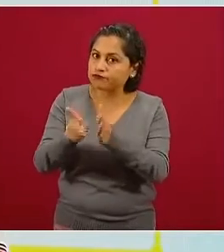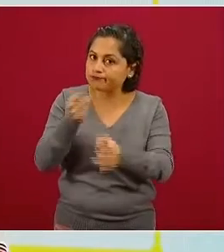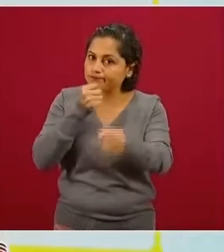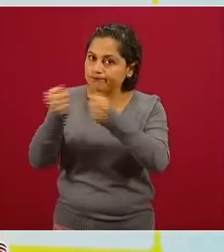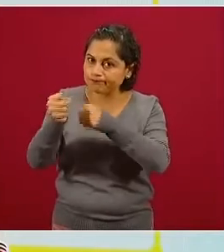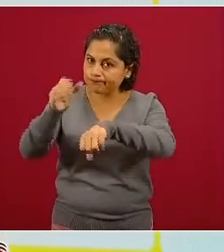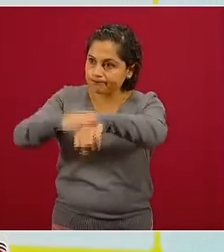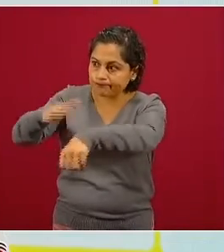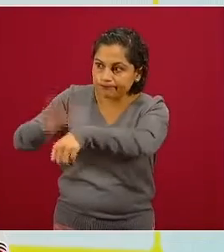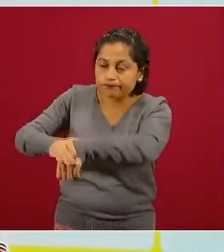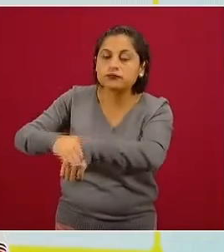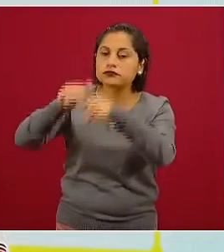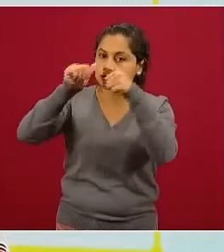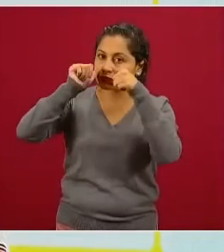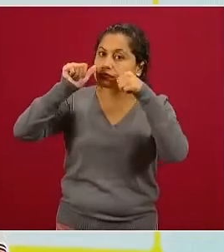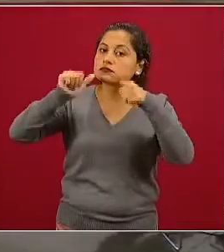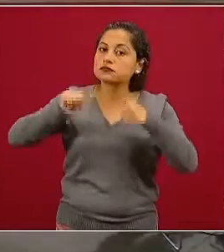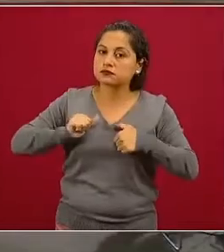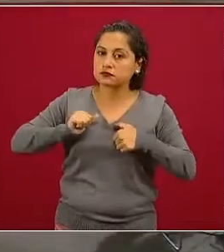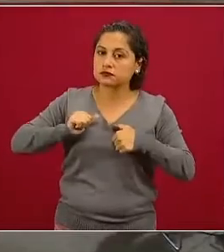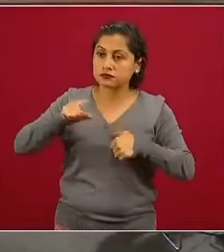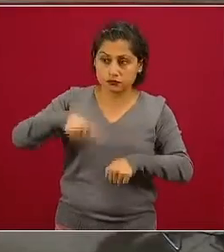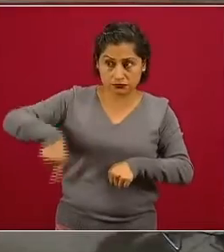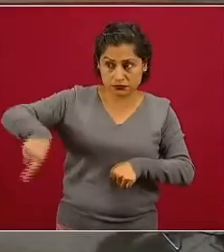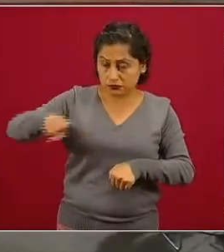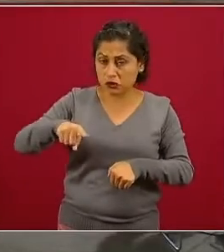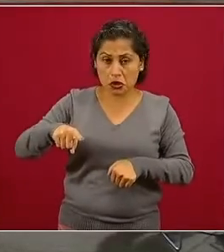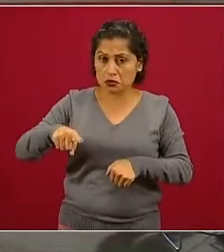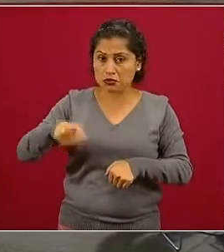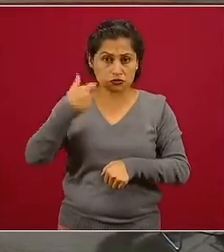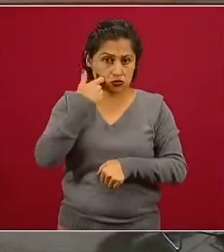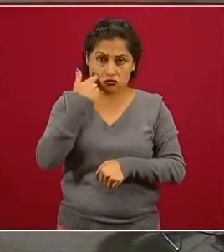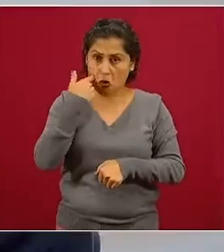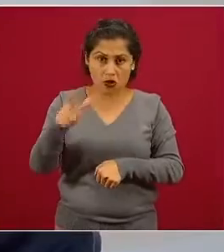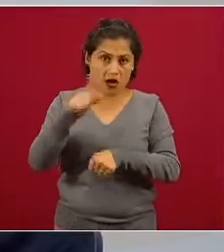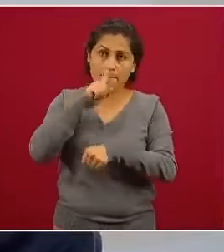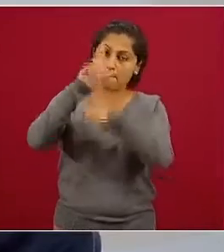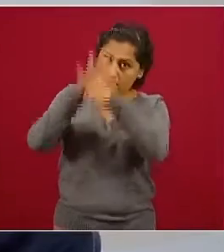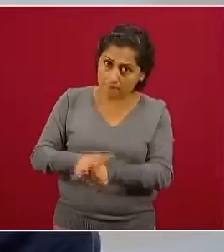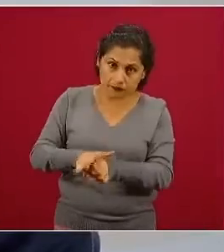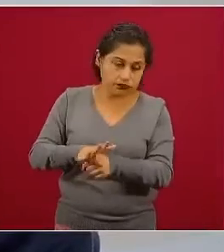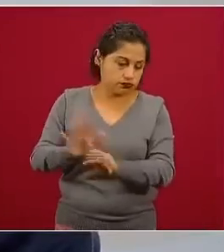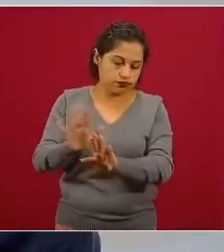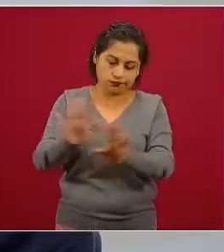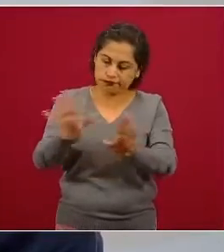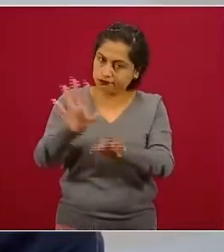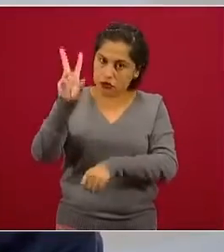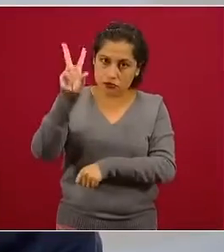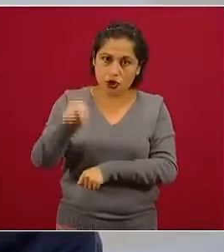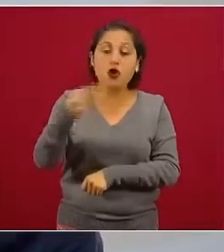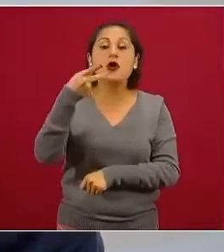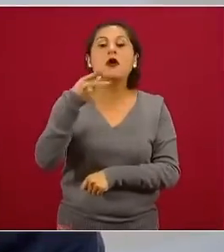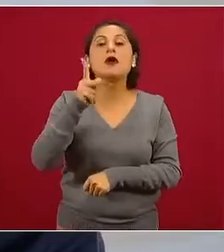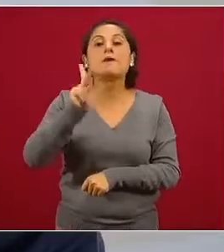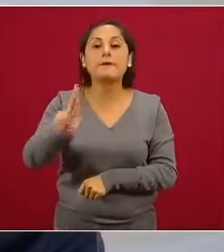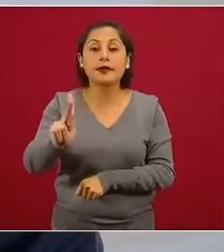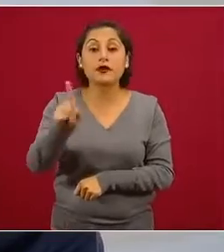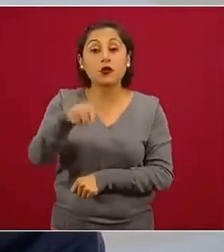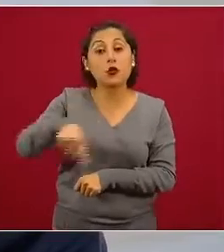Naciones Unidas es de, digamos, hacer un llamado a la responsabilidad de